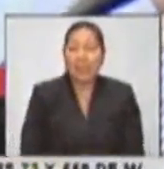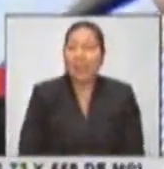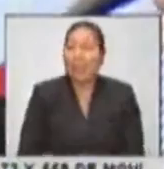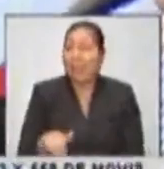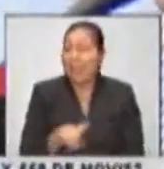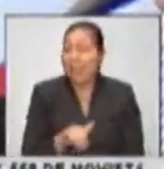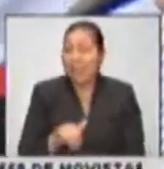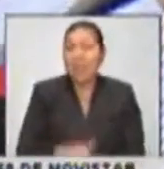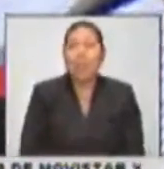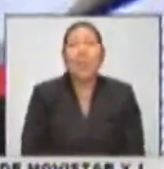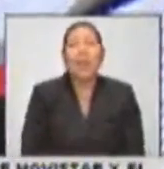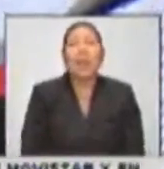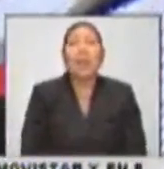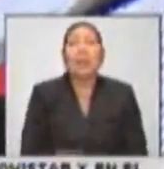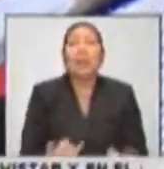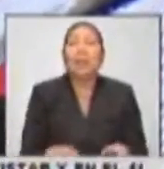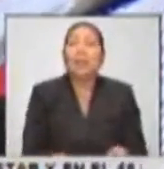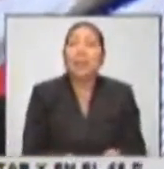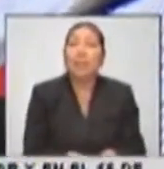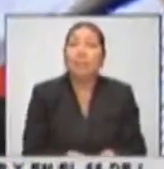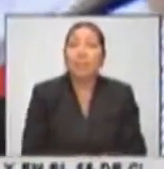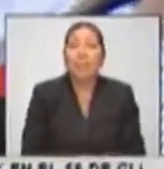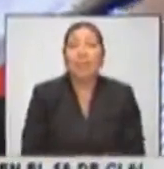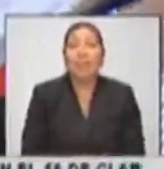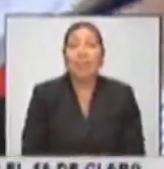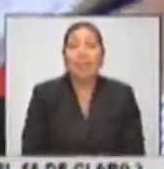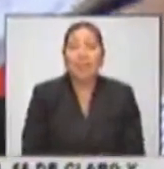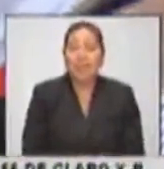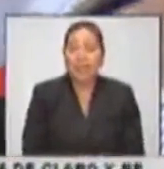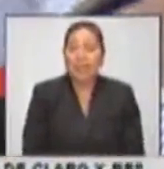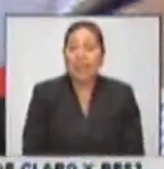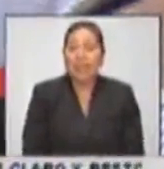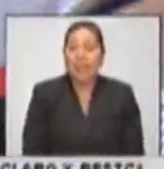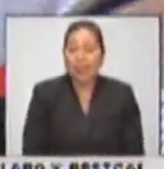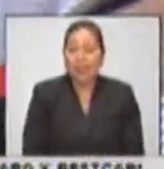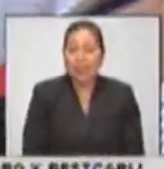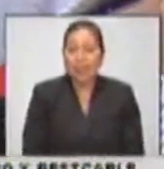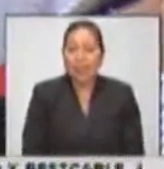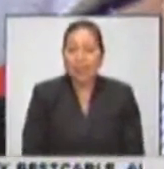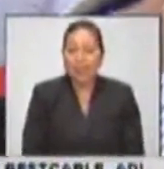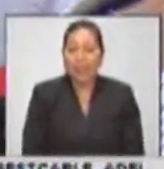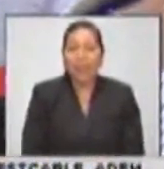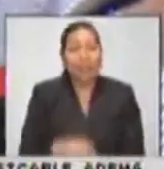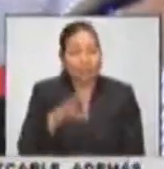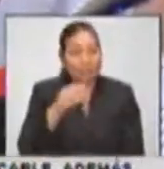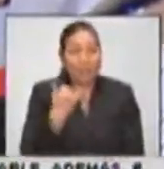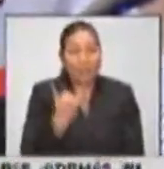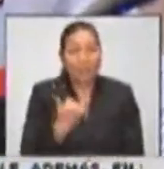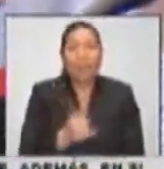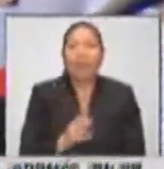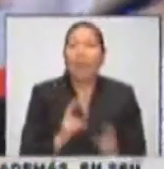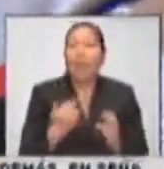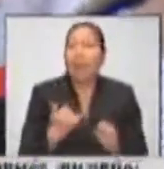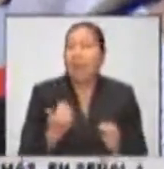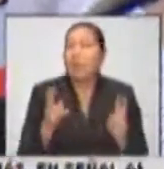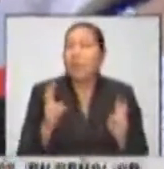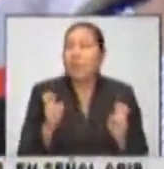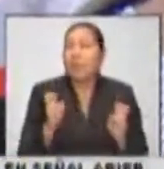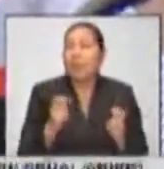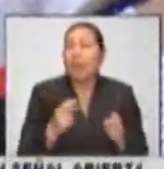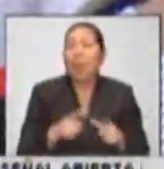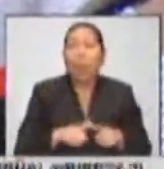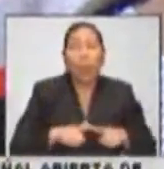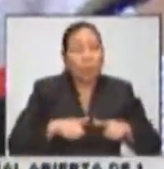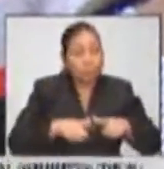forma, aquí también, por su intermedio, señora Presidenta del Congreso y los que visitantes, hay un tema de desarrollo